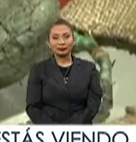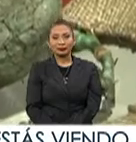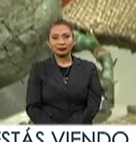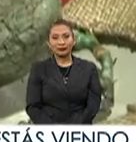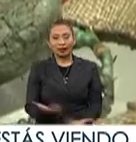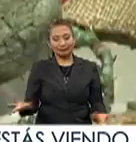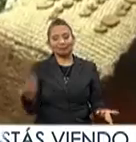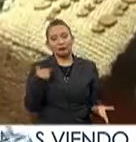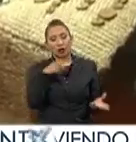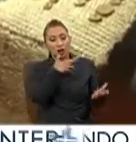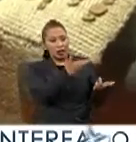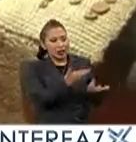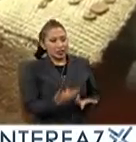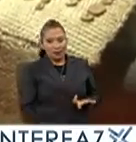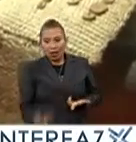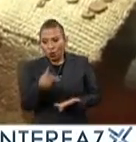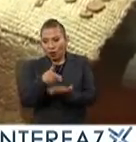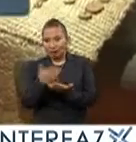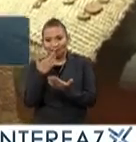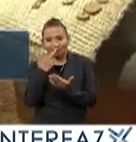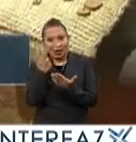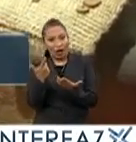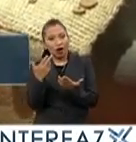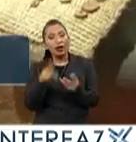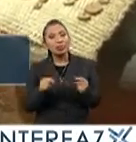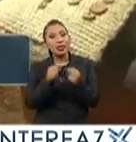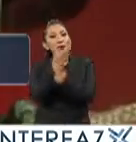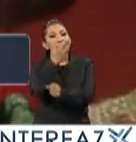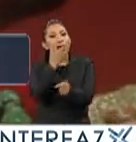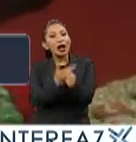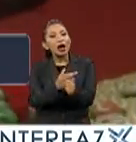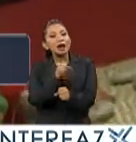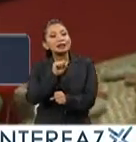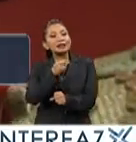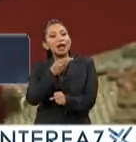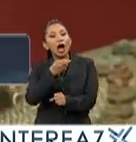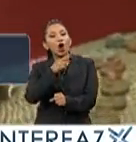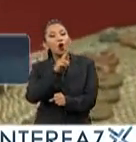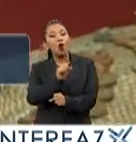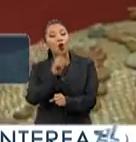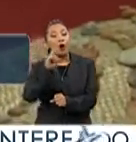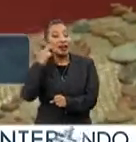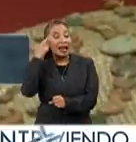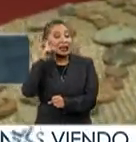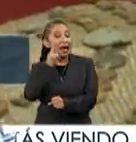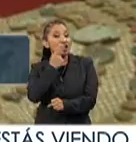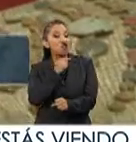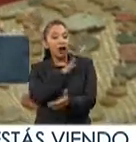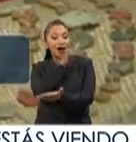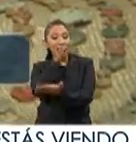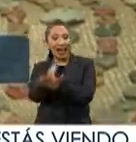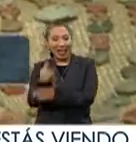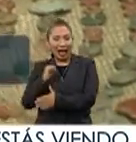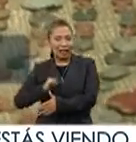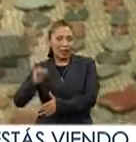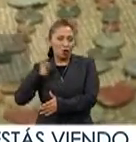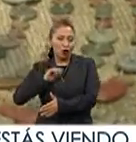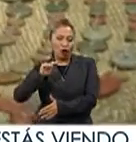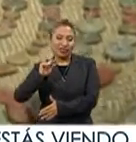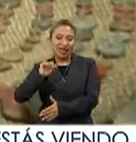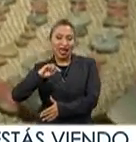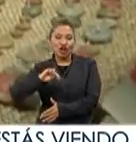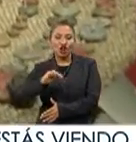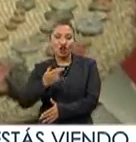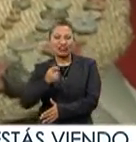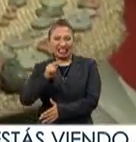No podría ser recibida en mejor lugar, el Templo Mayor. Sacbú Ajau, la Reina Roja, arribó al corazón de la antigua Tenochtitlán